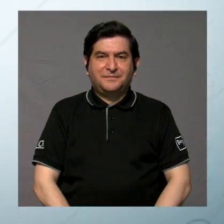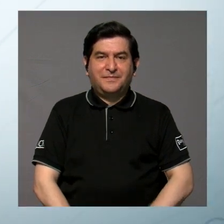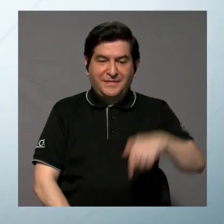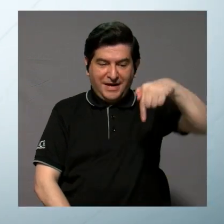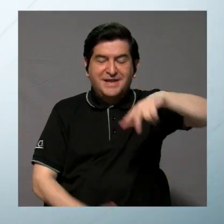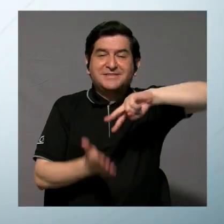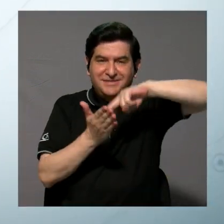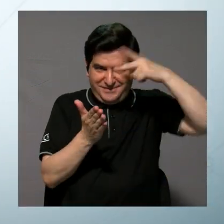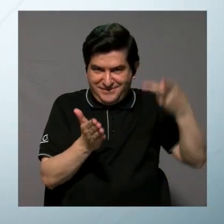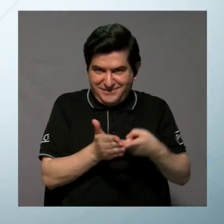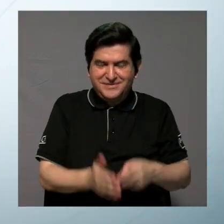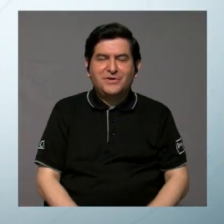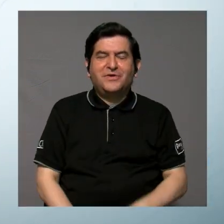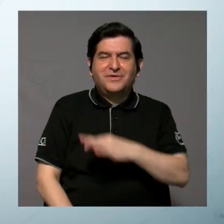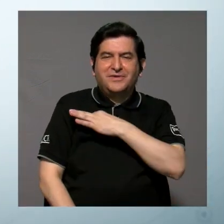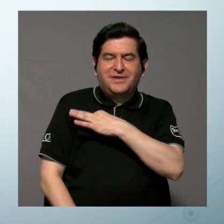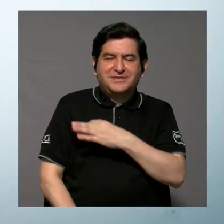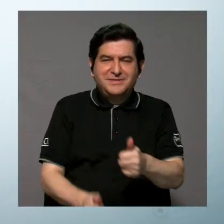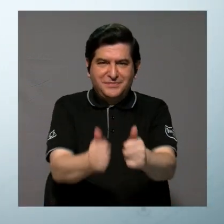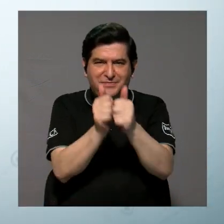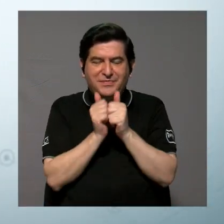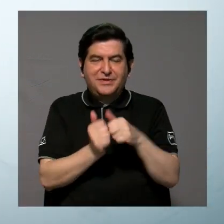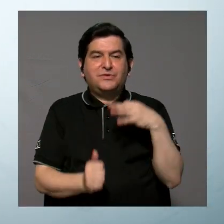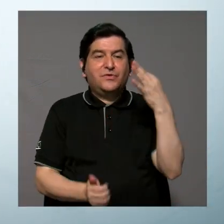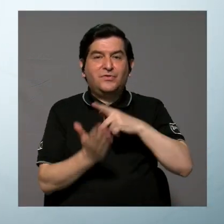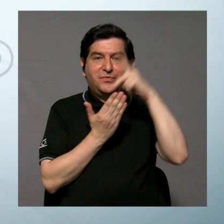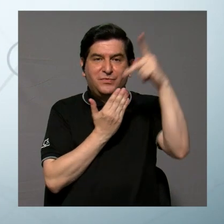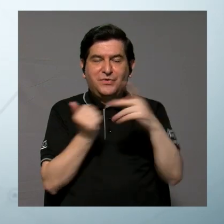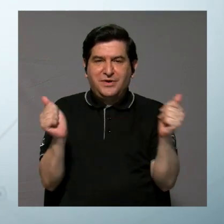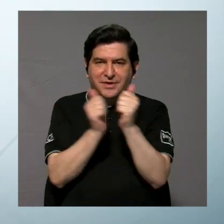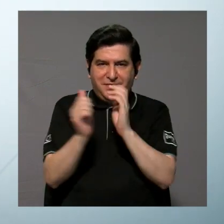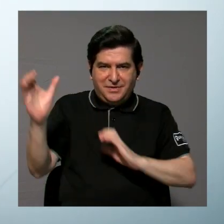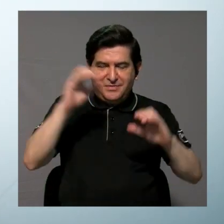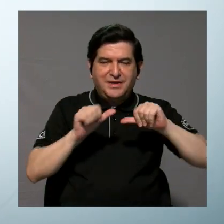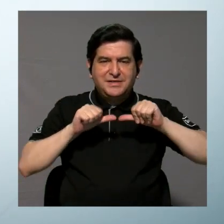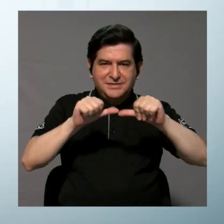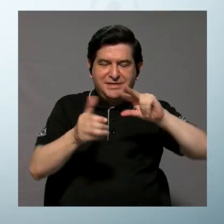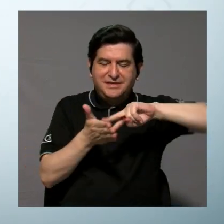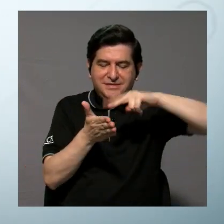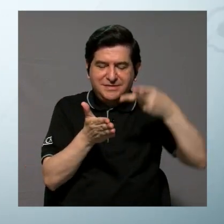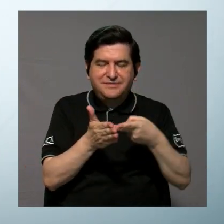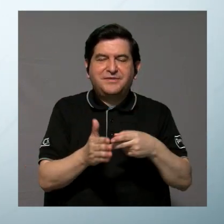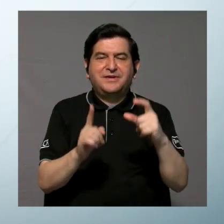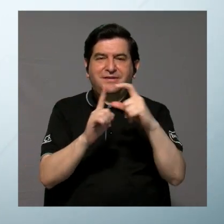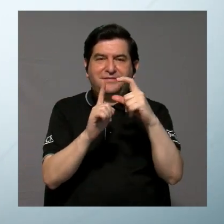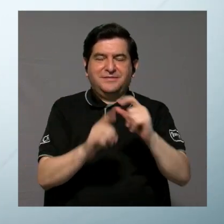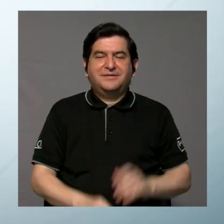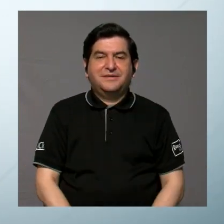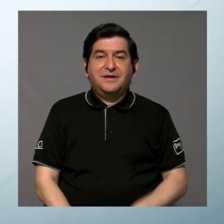Esto fue Conceptos. Les invito a acompañarnos en el próximo programa de Conciencia para seguir definiendo